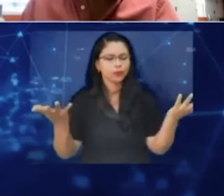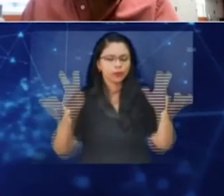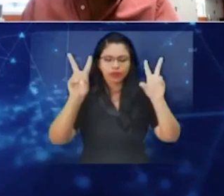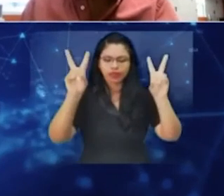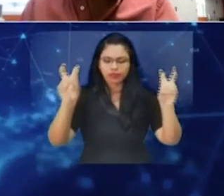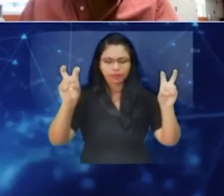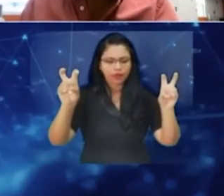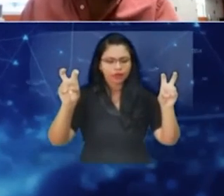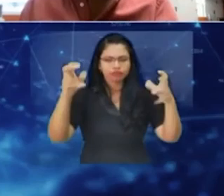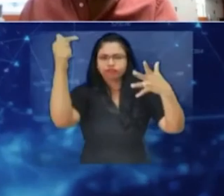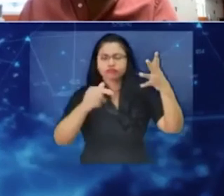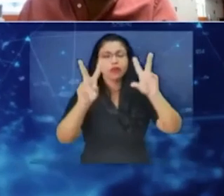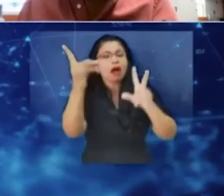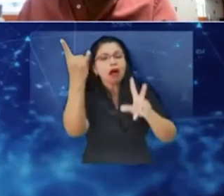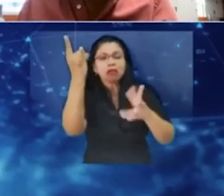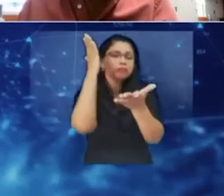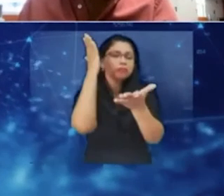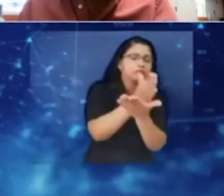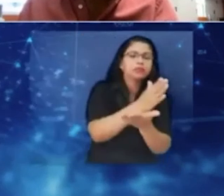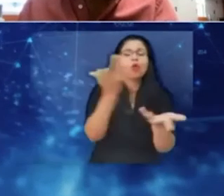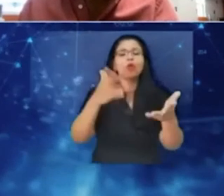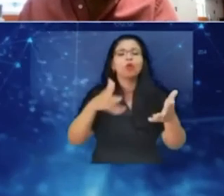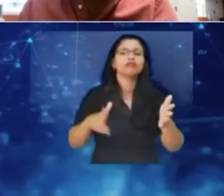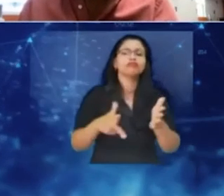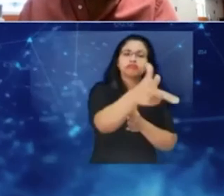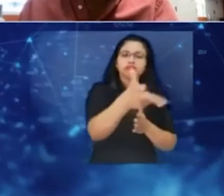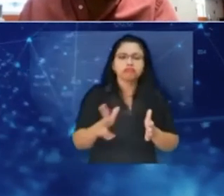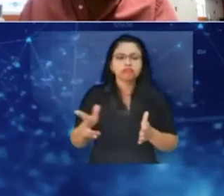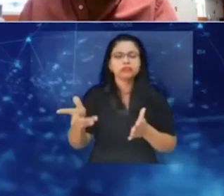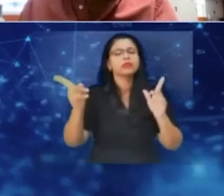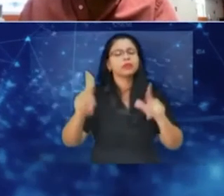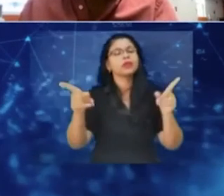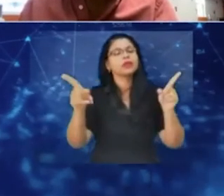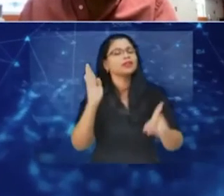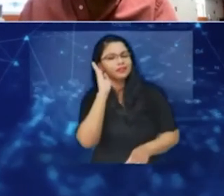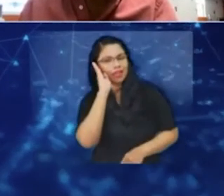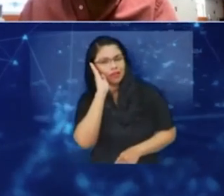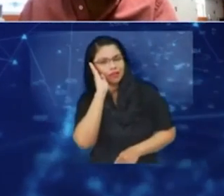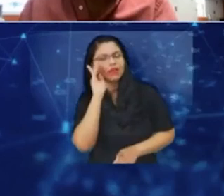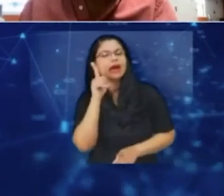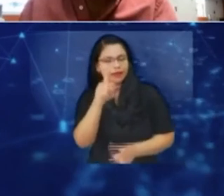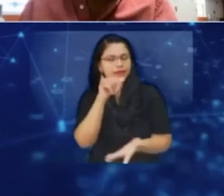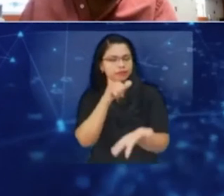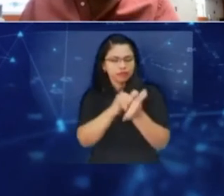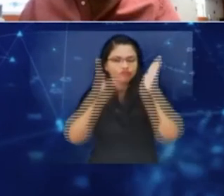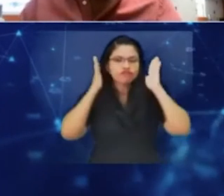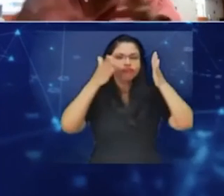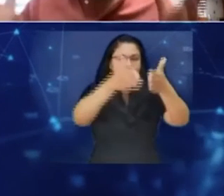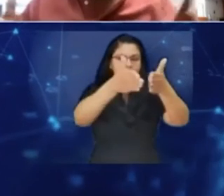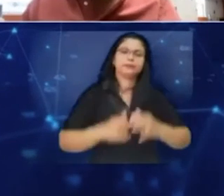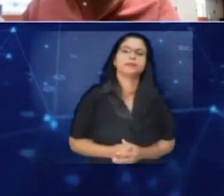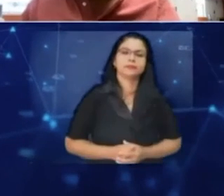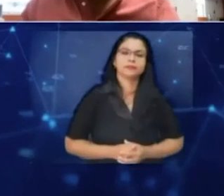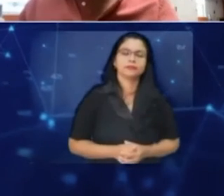también servicios de emergencia, servicios de transporte y algo muy importante, servicios de telecomunicaciones. Es importante en este aspecto hablamos